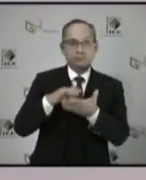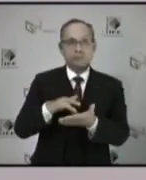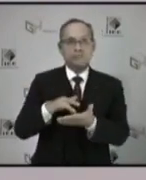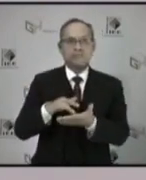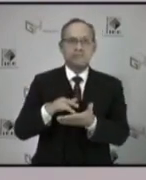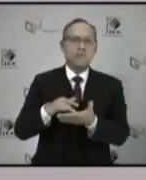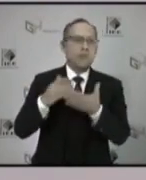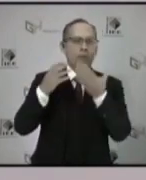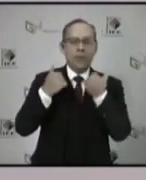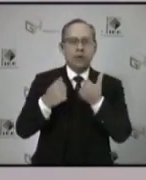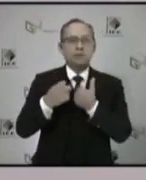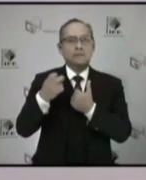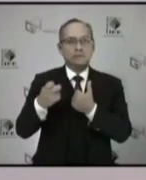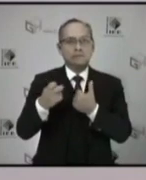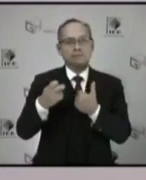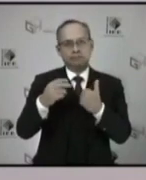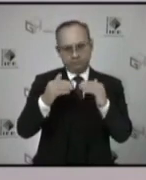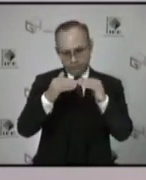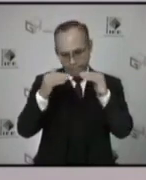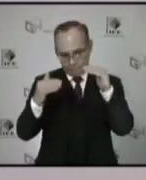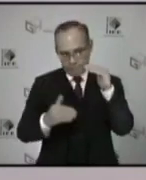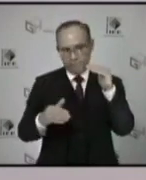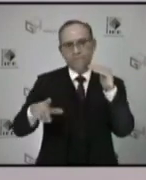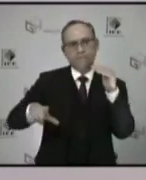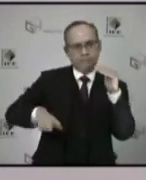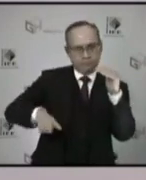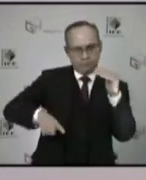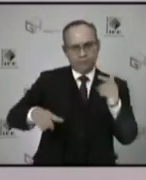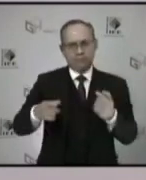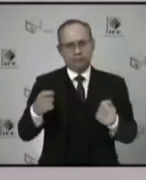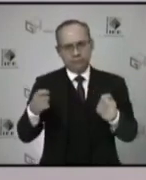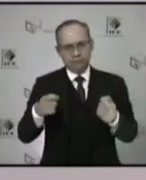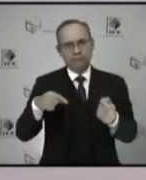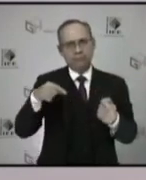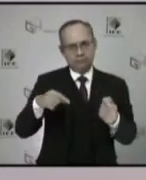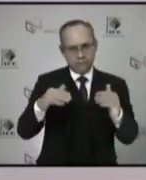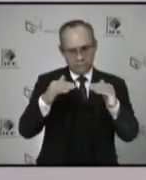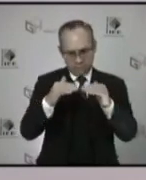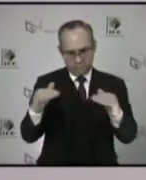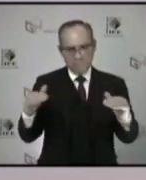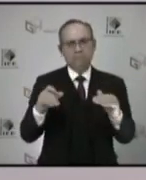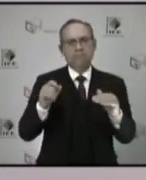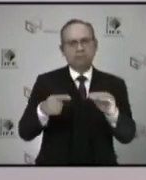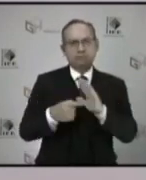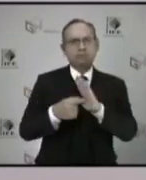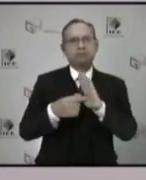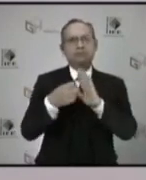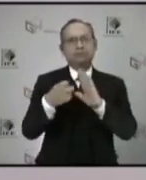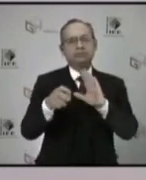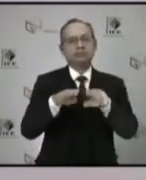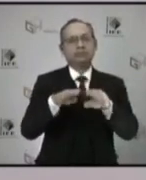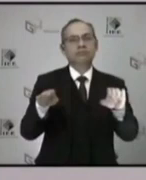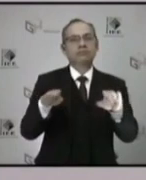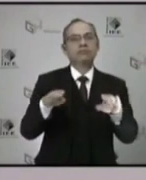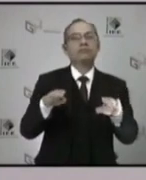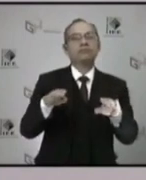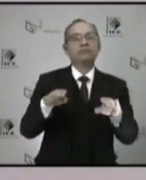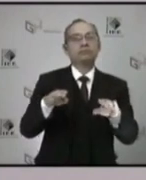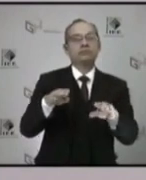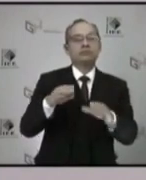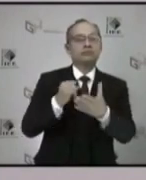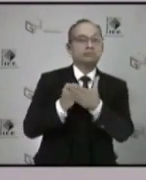desde abajo, en sentido liberal y político. Vamos a tomar las decisiones desde la